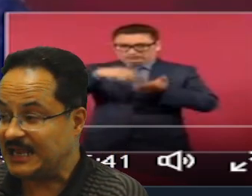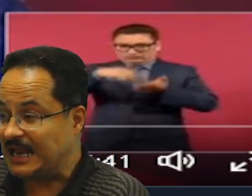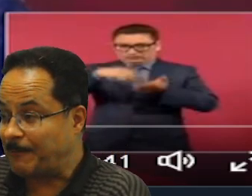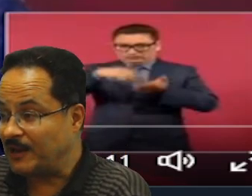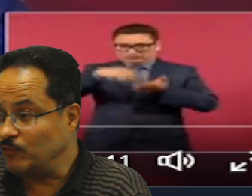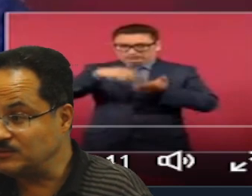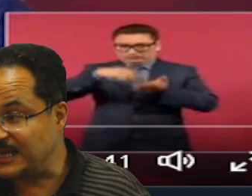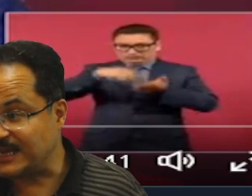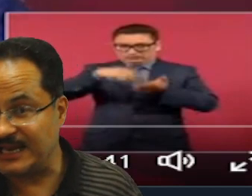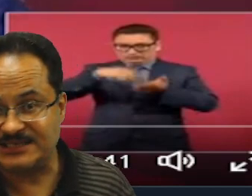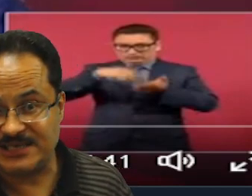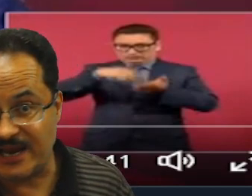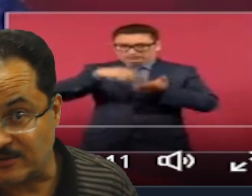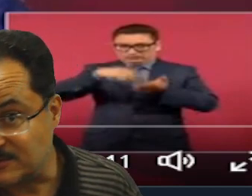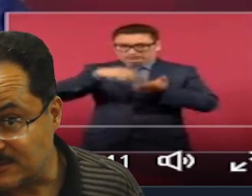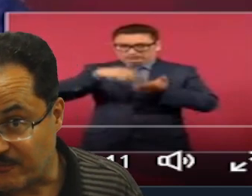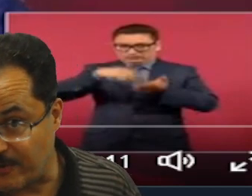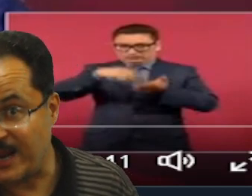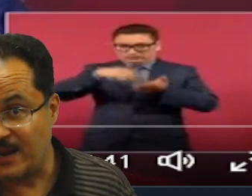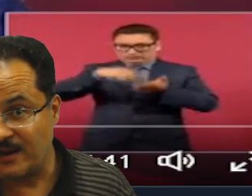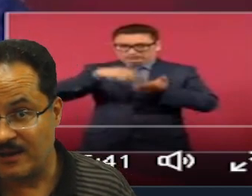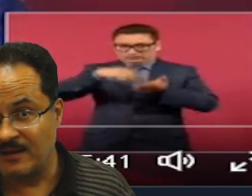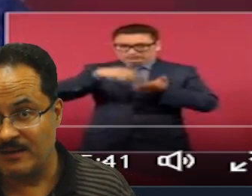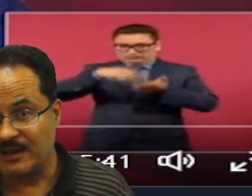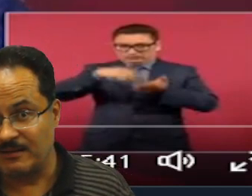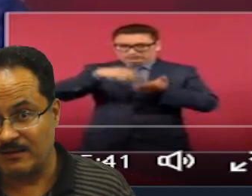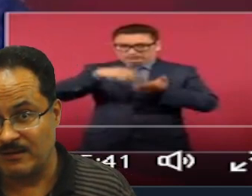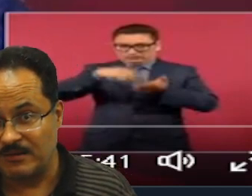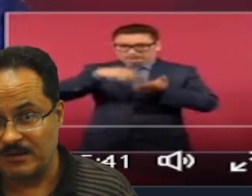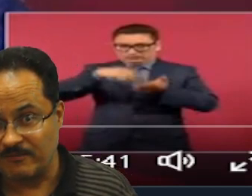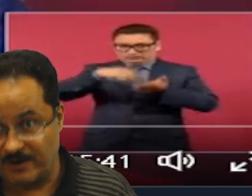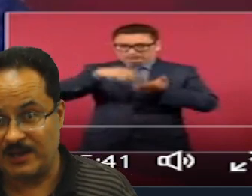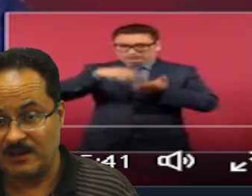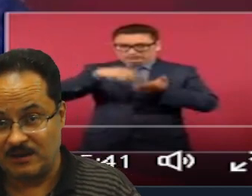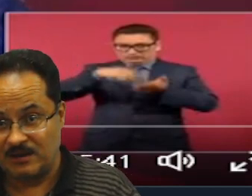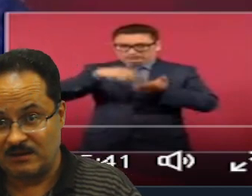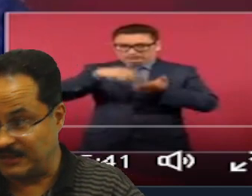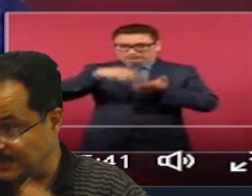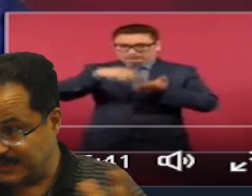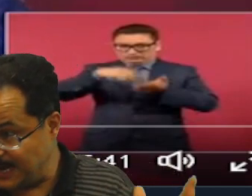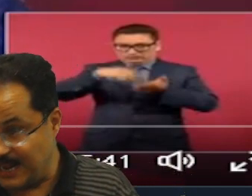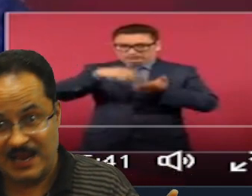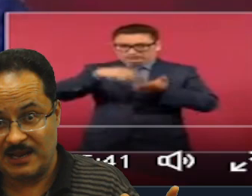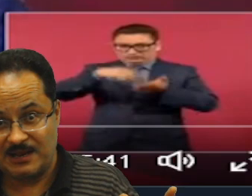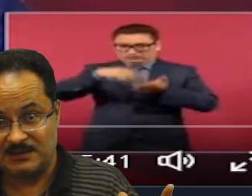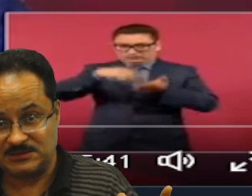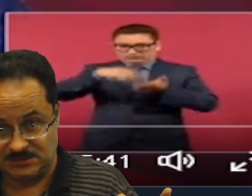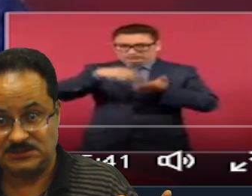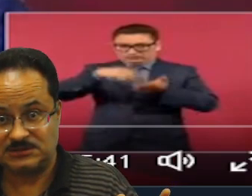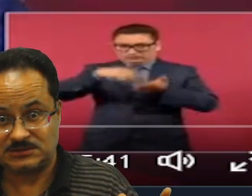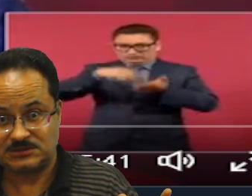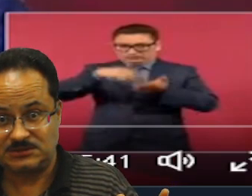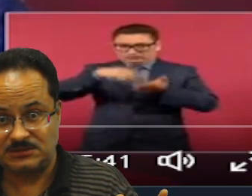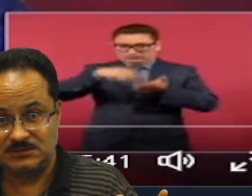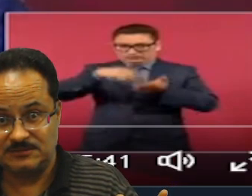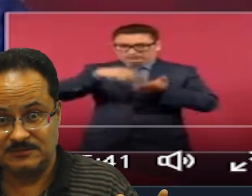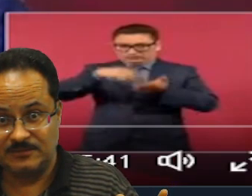fíjese la pregunta que le hicieron fue fue tan Clara